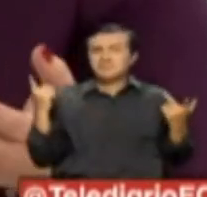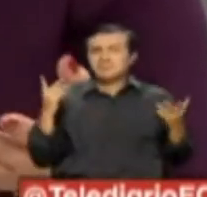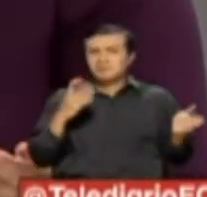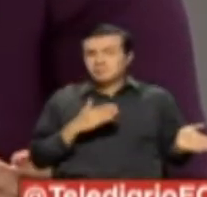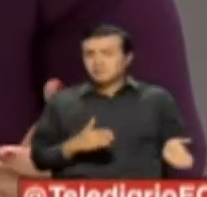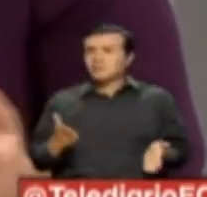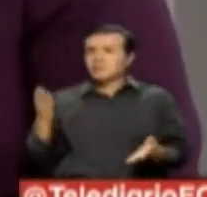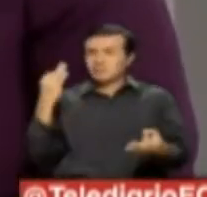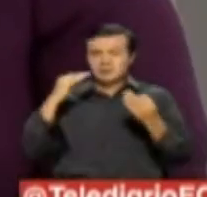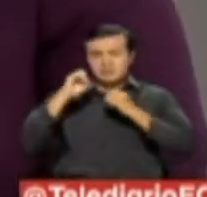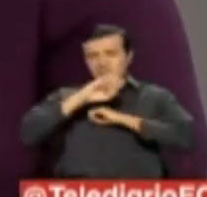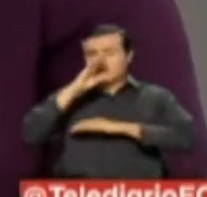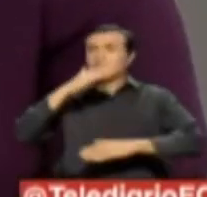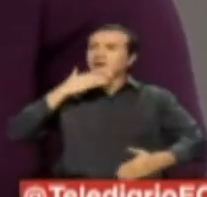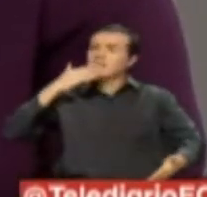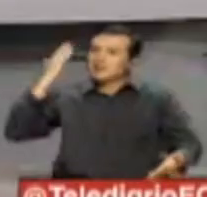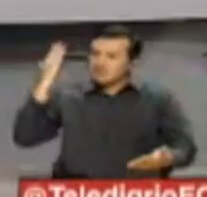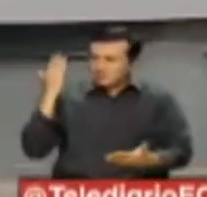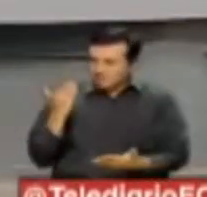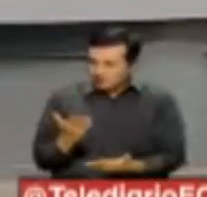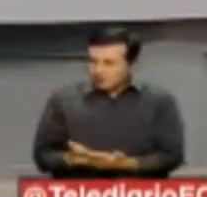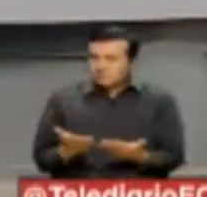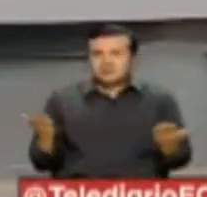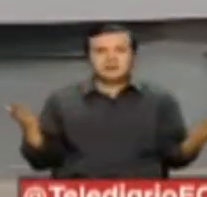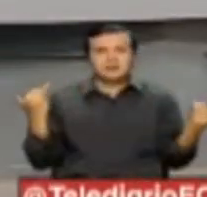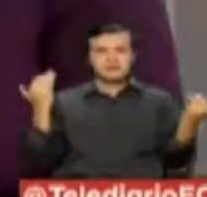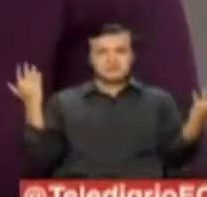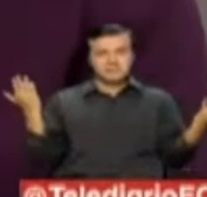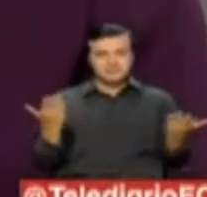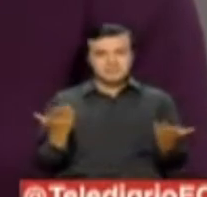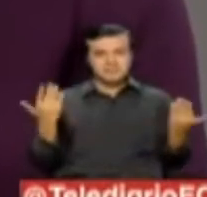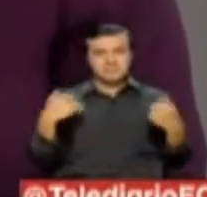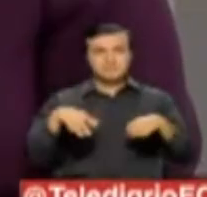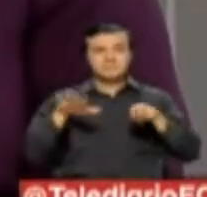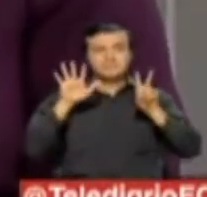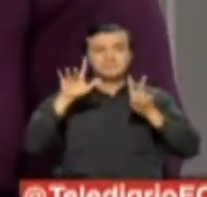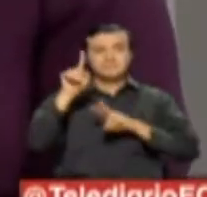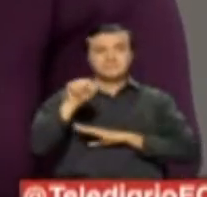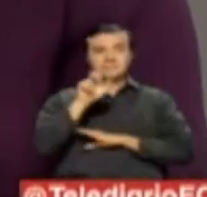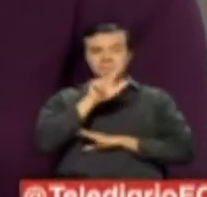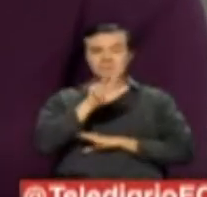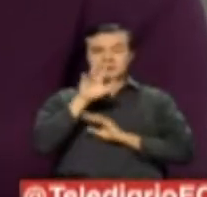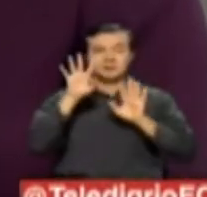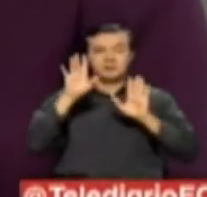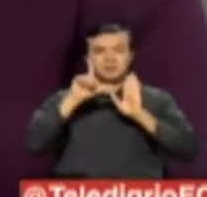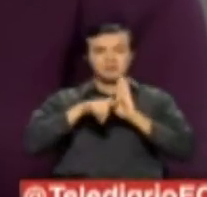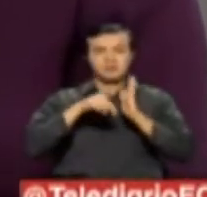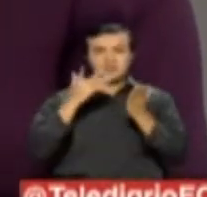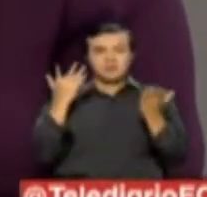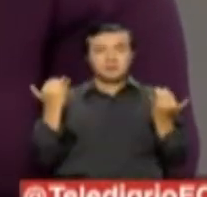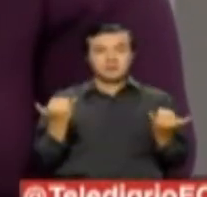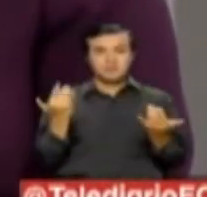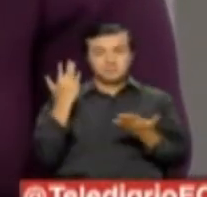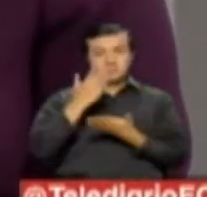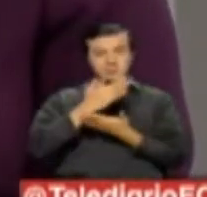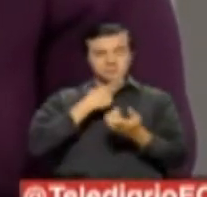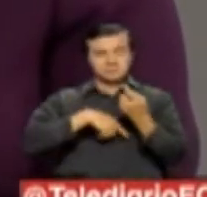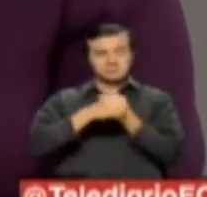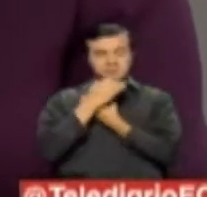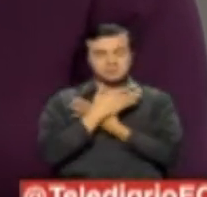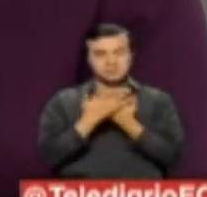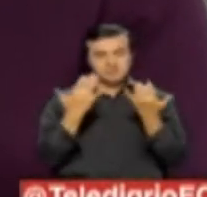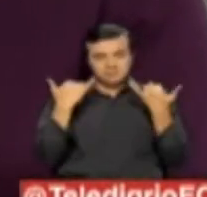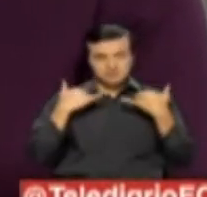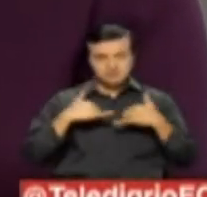estos tejanos de espejo así que muchísimas gracias gracias acompañado son 7 de la mañana con 39 minutos nos vamos a una pausa